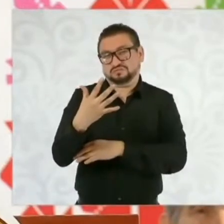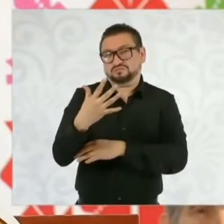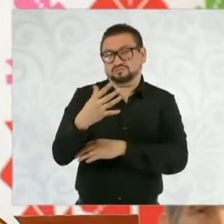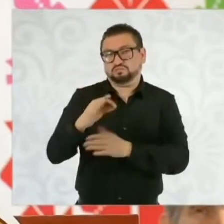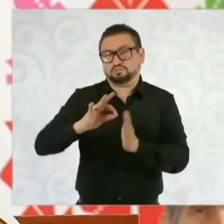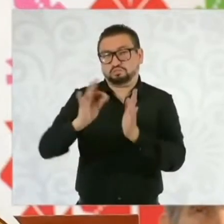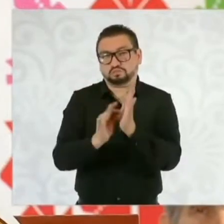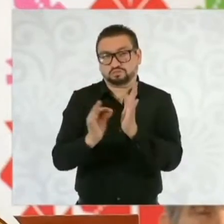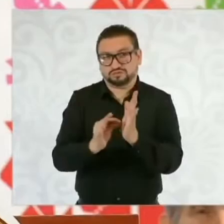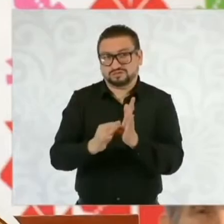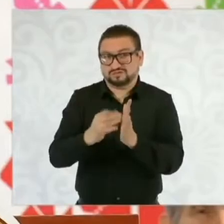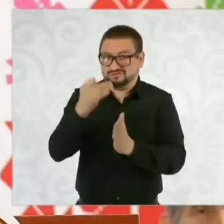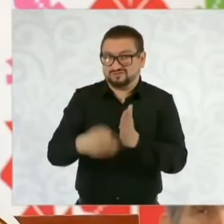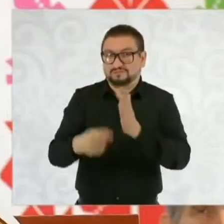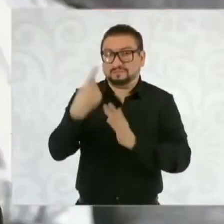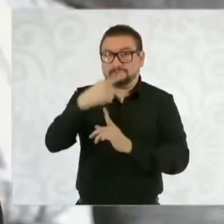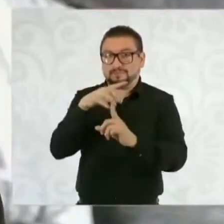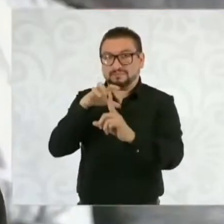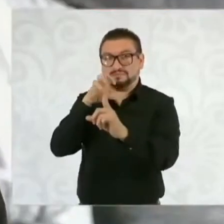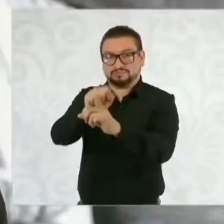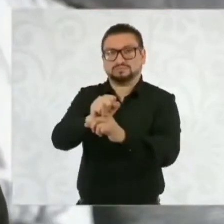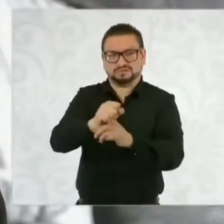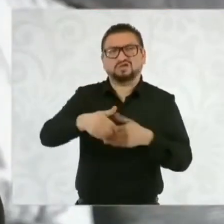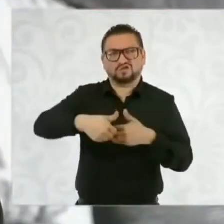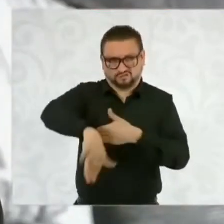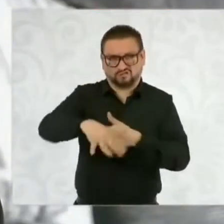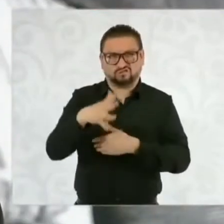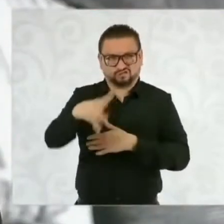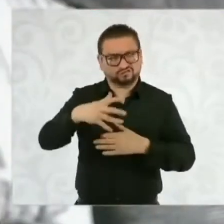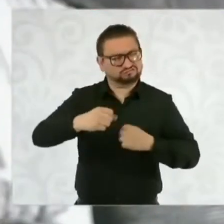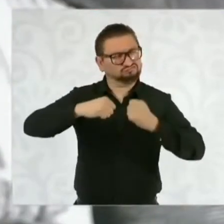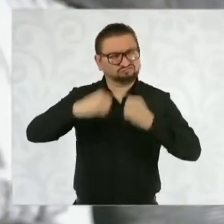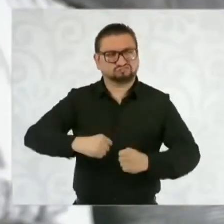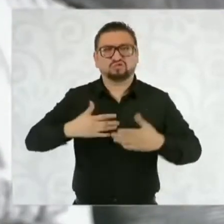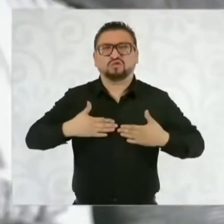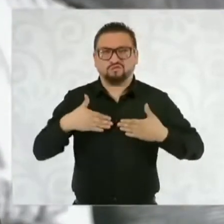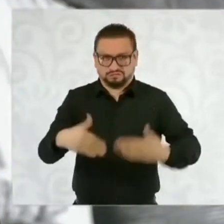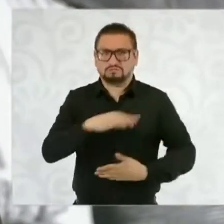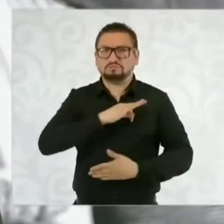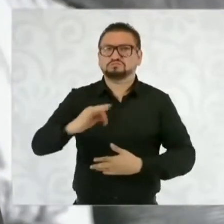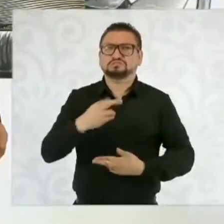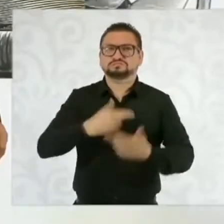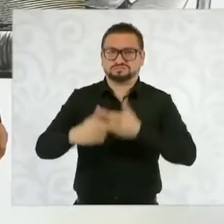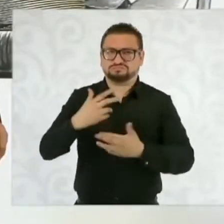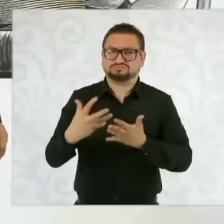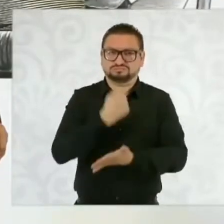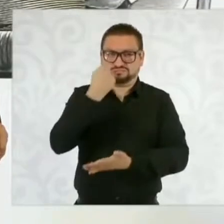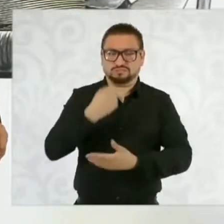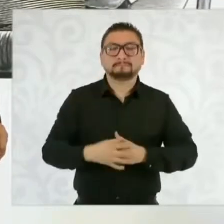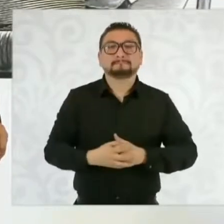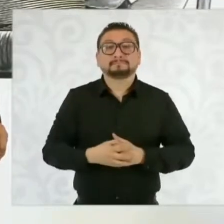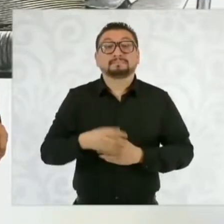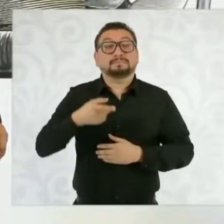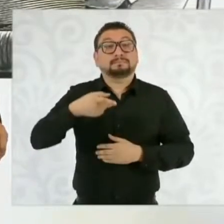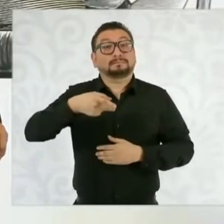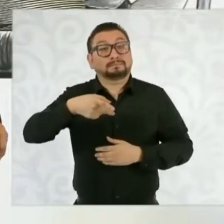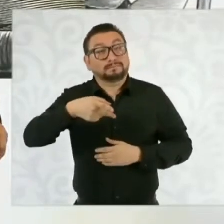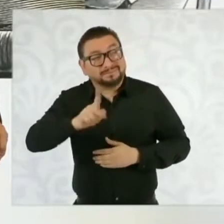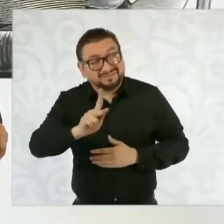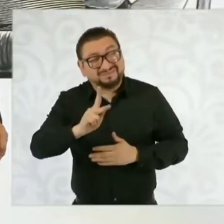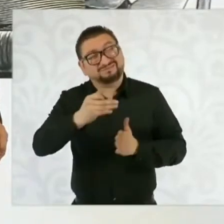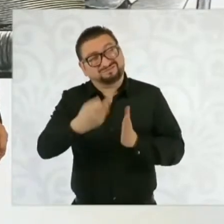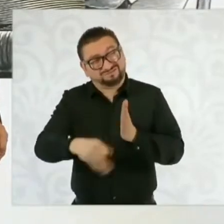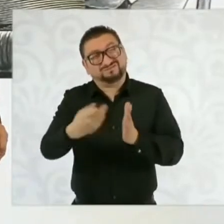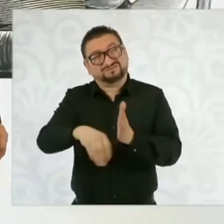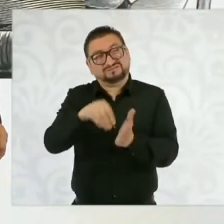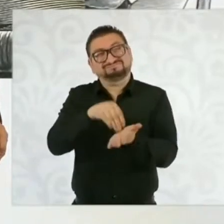de lograr alcanzar esa meta. Sabemos que la vamos a lograr, tenemos confianza sin duda alguna, pero todavía nos